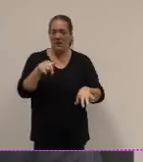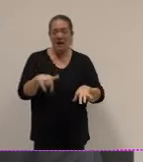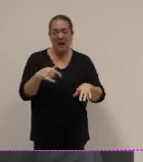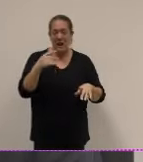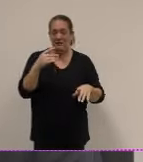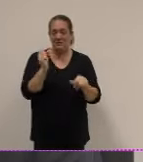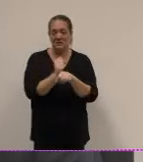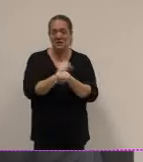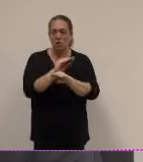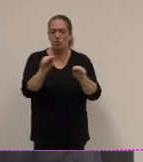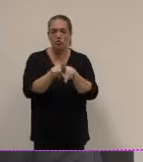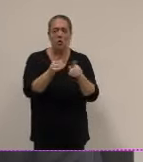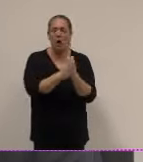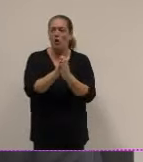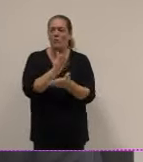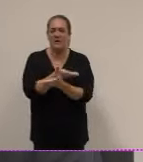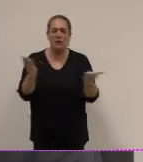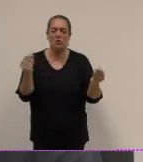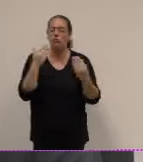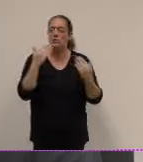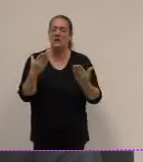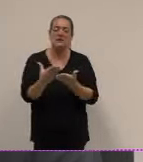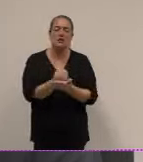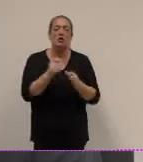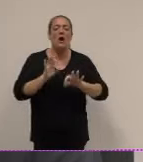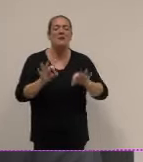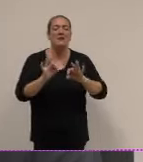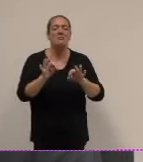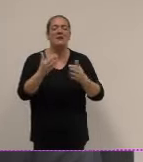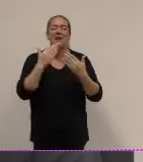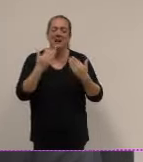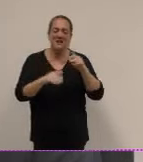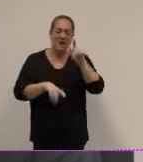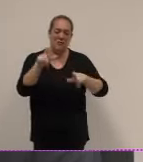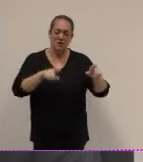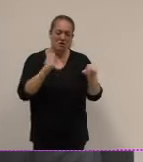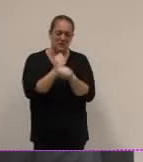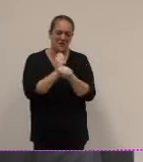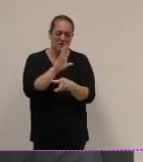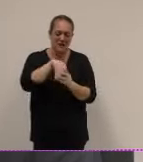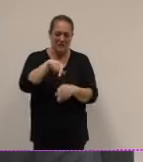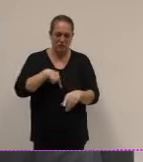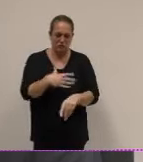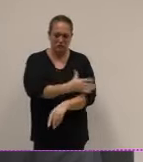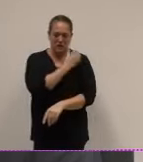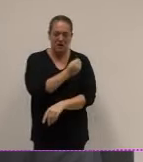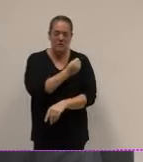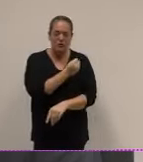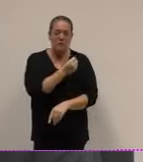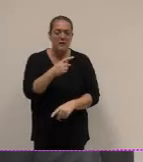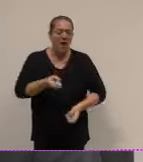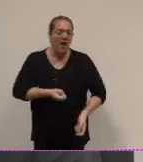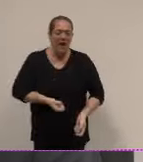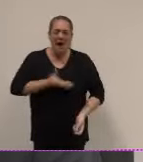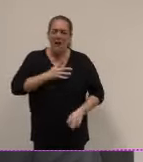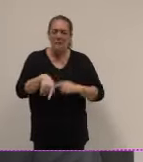por ahora, igual que al resto de los compañeros. Muchas gracias a todos y especialmente gracias al personal de esta casa, que son el alma y el